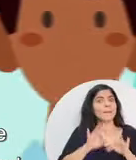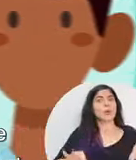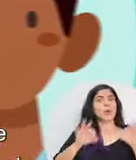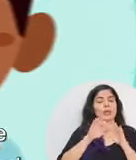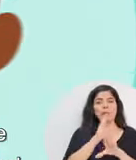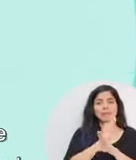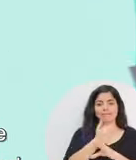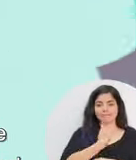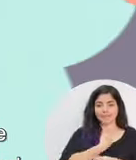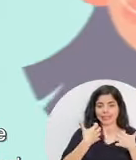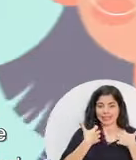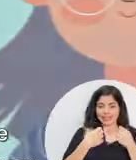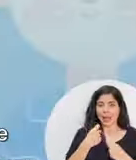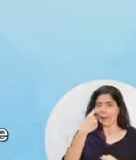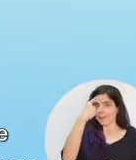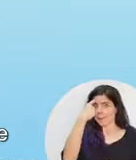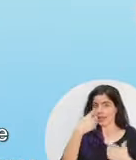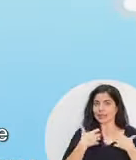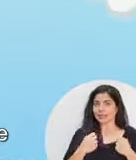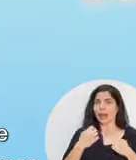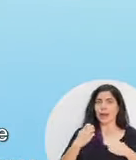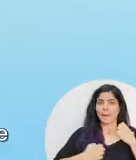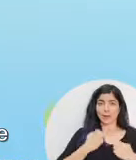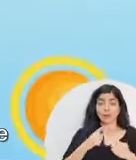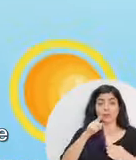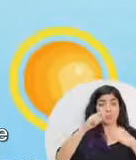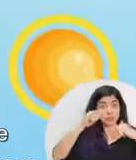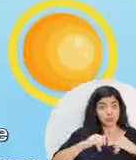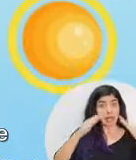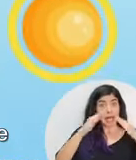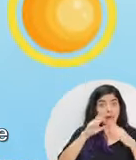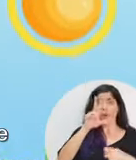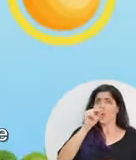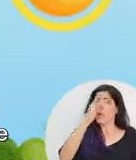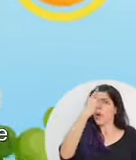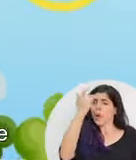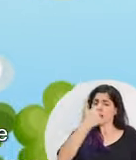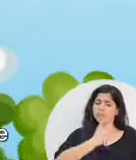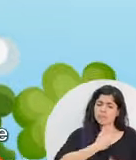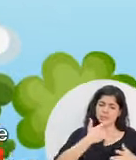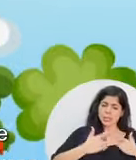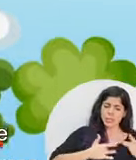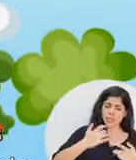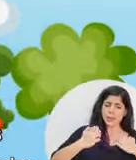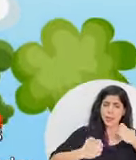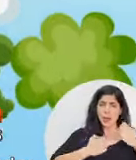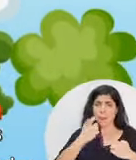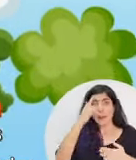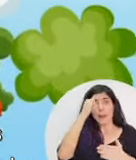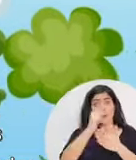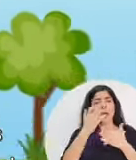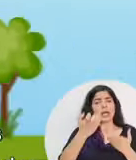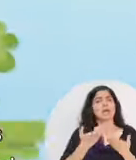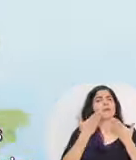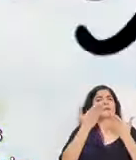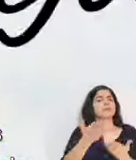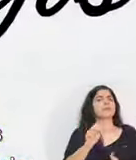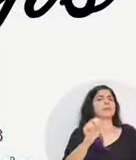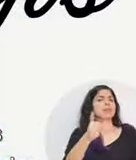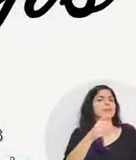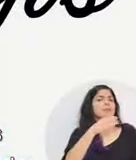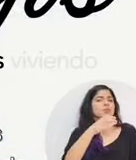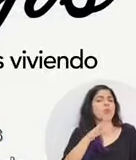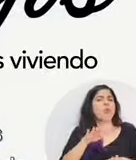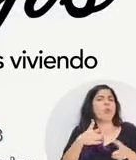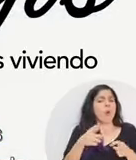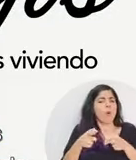nuestra salud mental y emocional. En estos días de estar en casa, no se olvide de sus sentimientos y sus emociones. Por eso queremos darle 10 consejos para